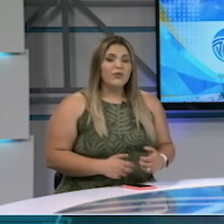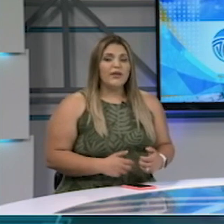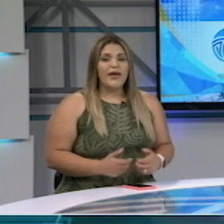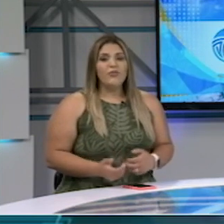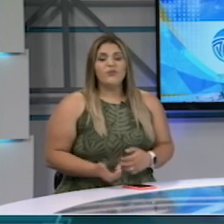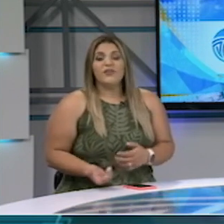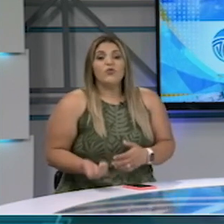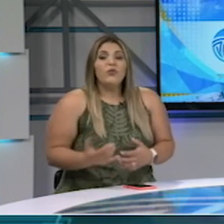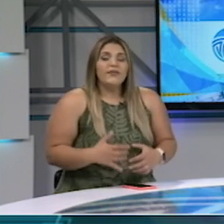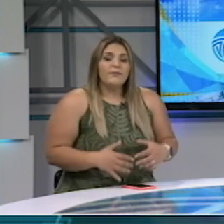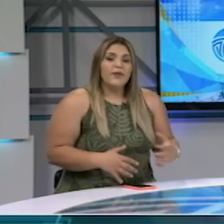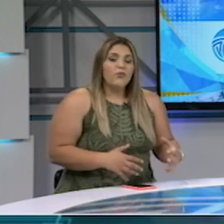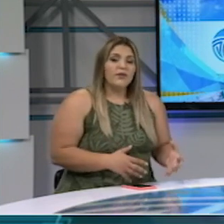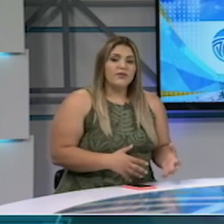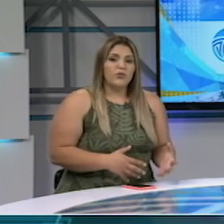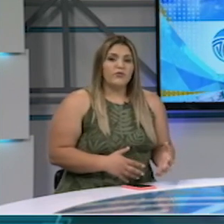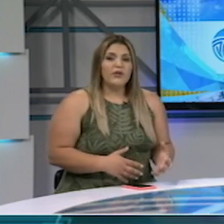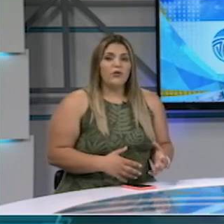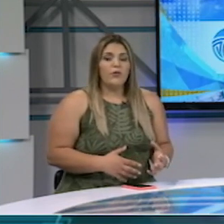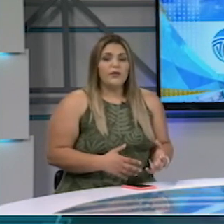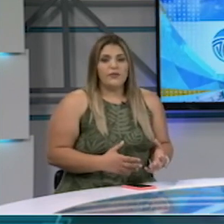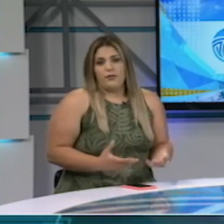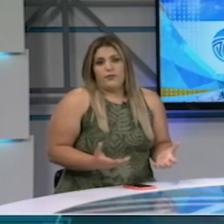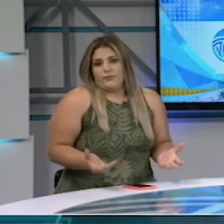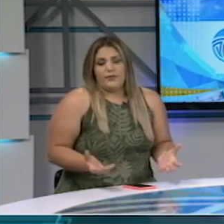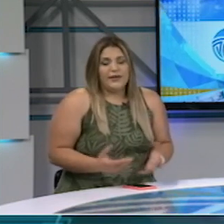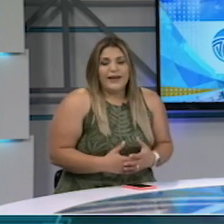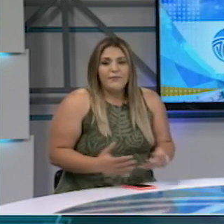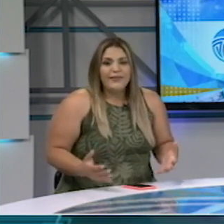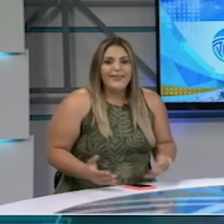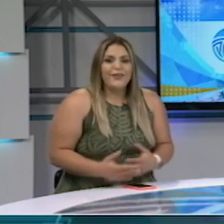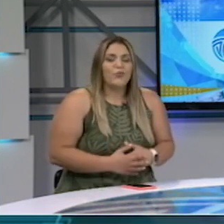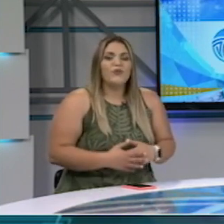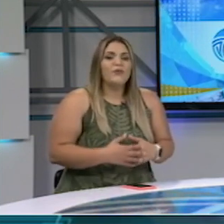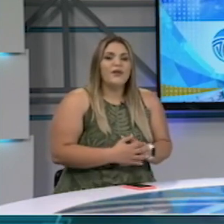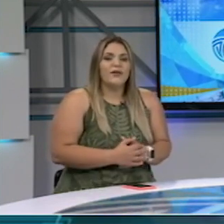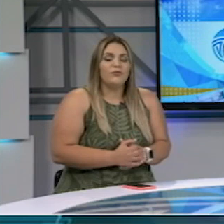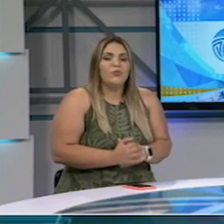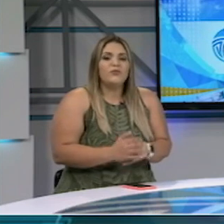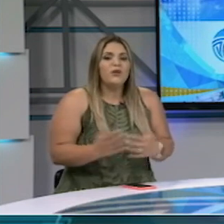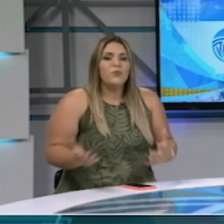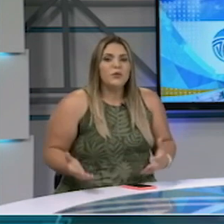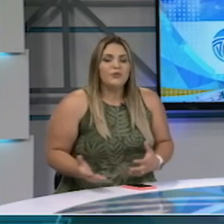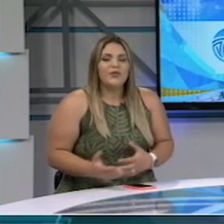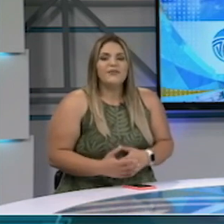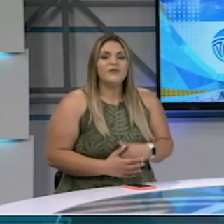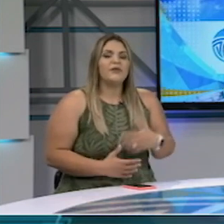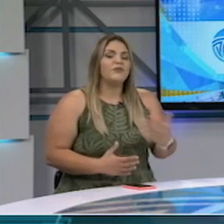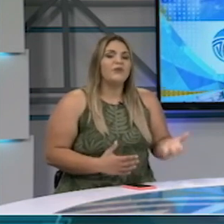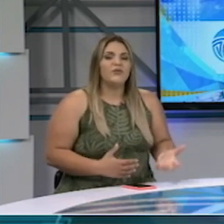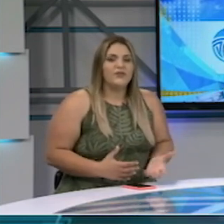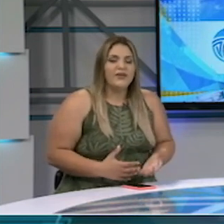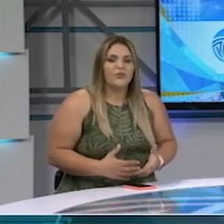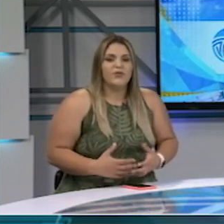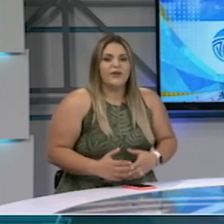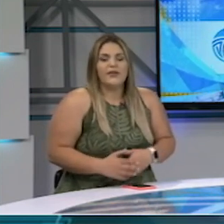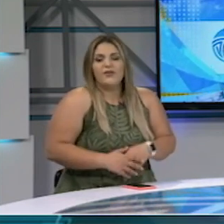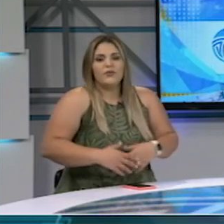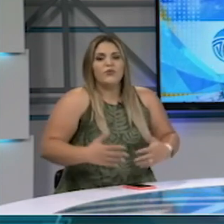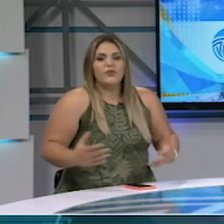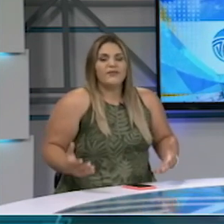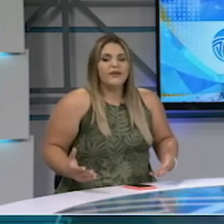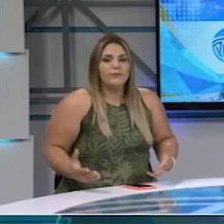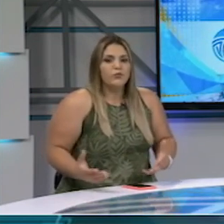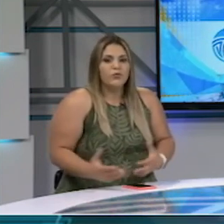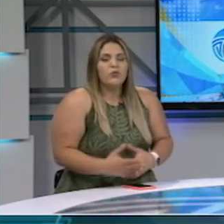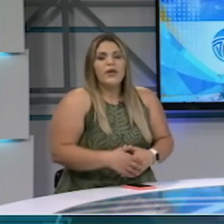don Alejandro, y se escuda también con la situación del COVID? Claramente, y no es una nueva noticia, ni es una noticia de Costa Rica, es una